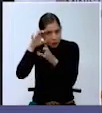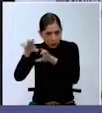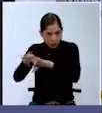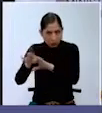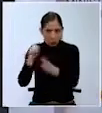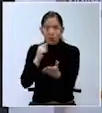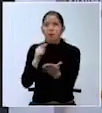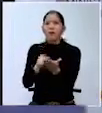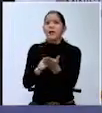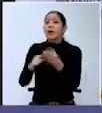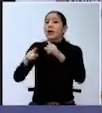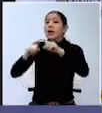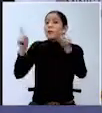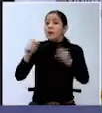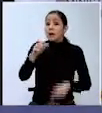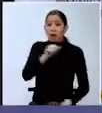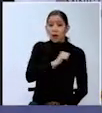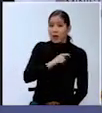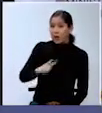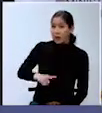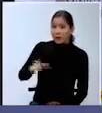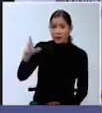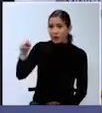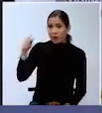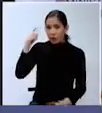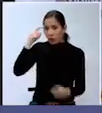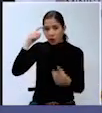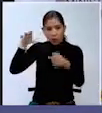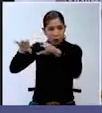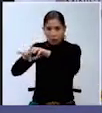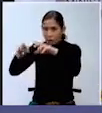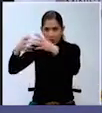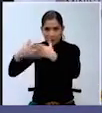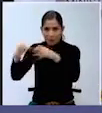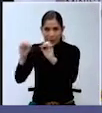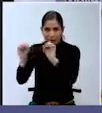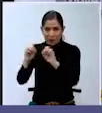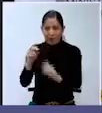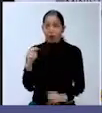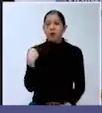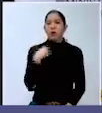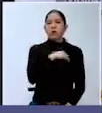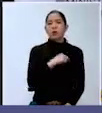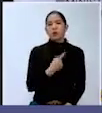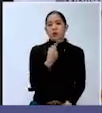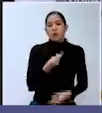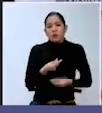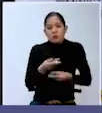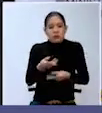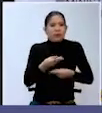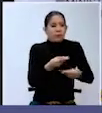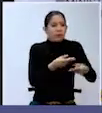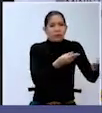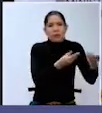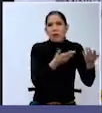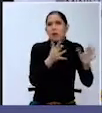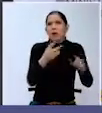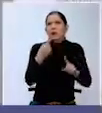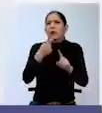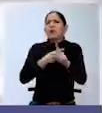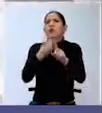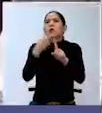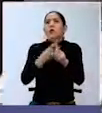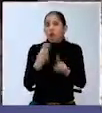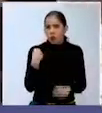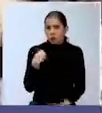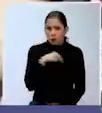contratar oportunamente a las empresas, hemos sido nosotros los únicos proveedores durante estos más de 2 meses.